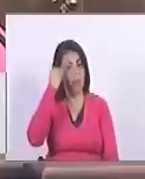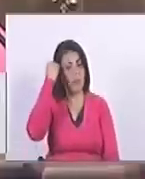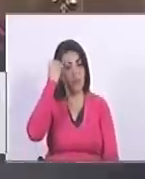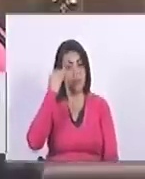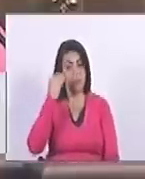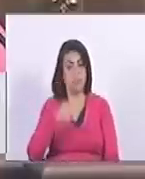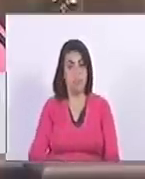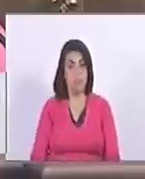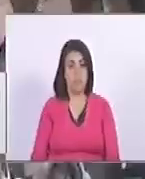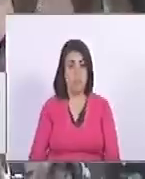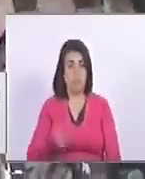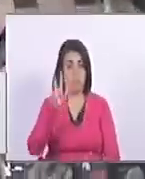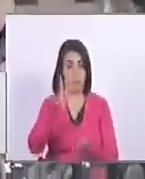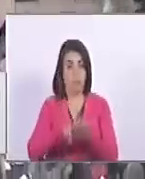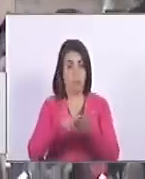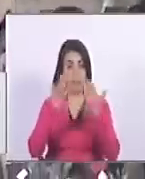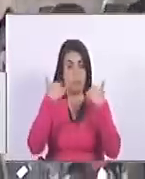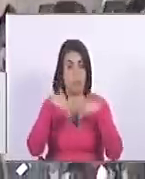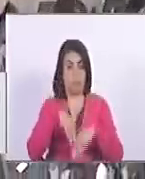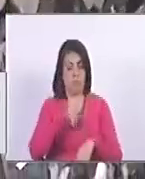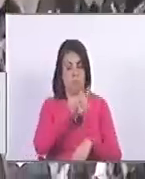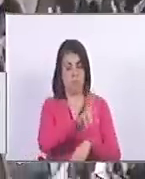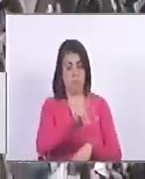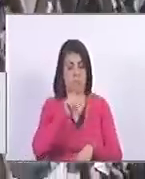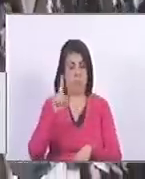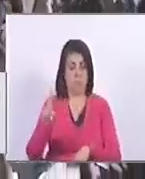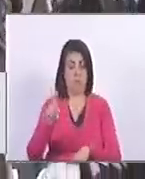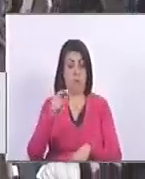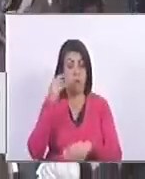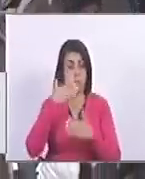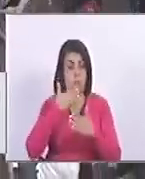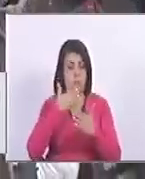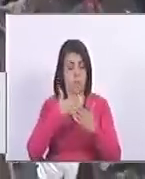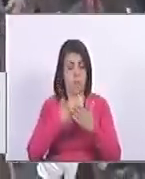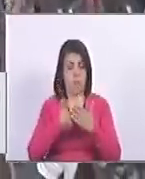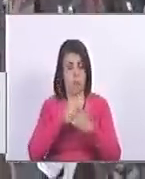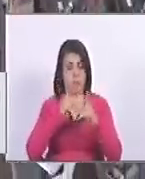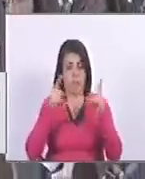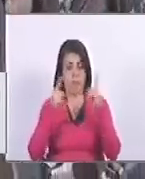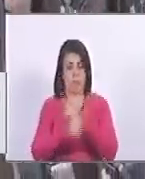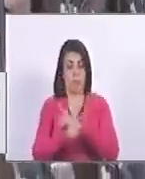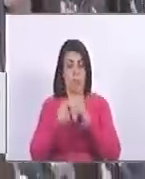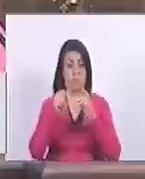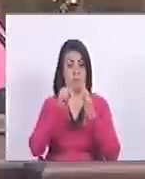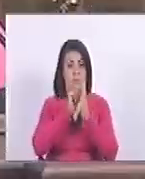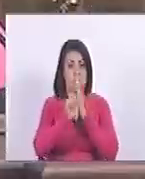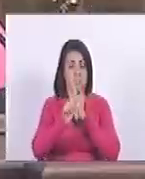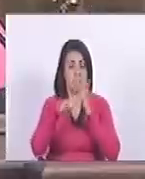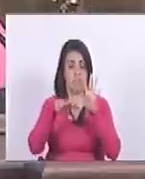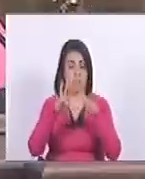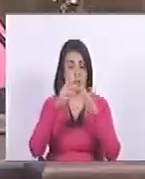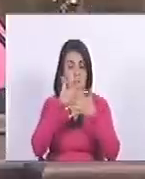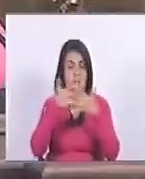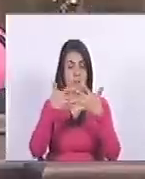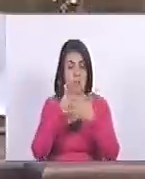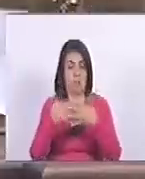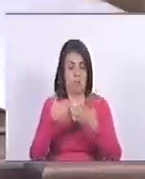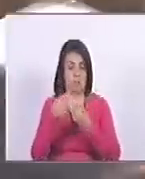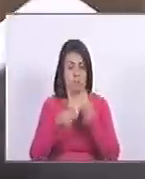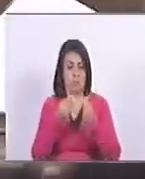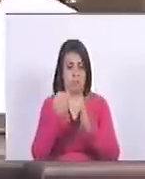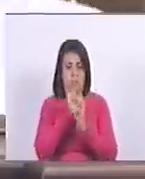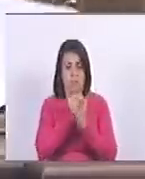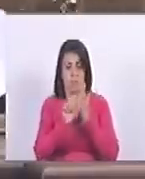el epígrafe. Aprobado. Siguiente. 31º. Se propone modificar el artículo 14, el cual queda redactado en los